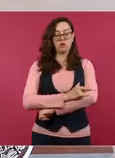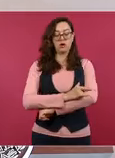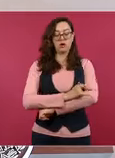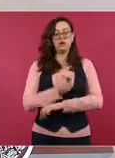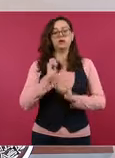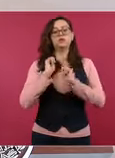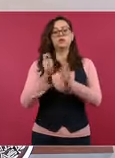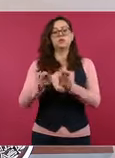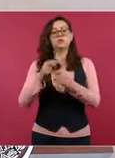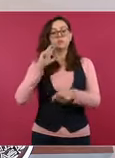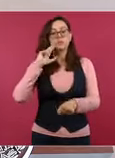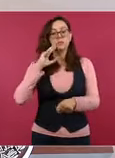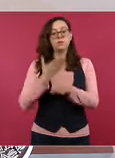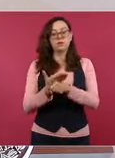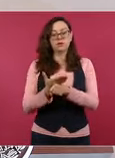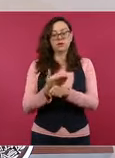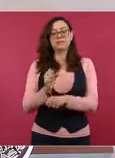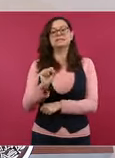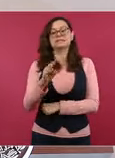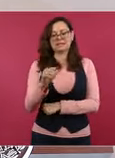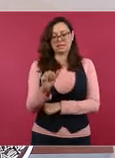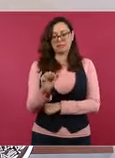está a cargo de Marina.